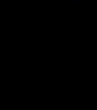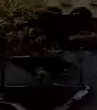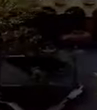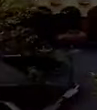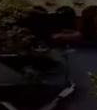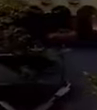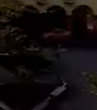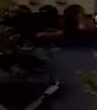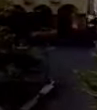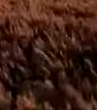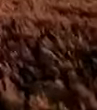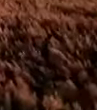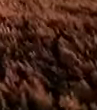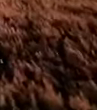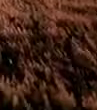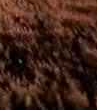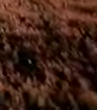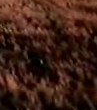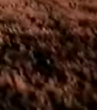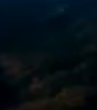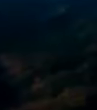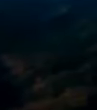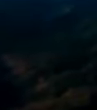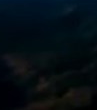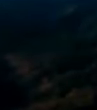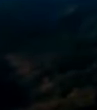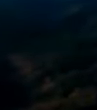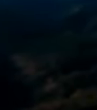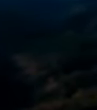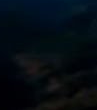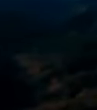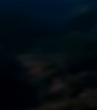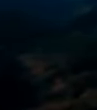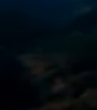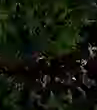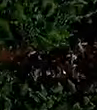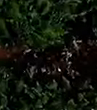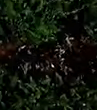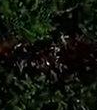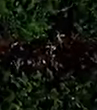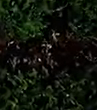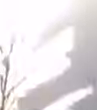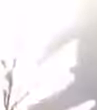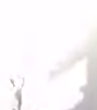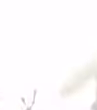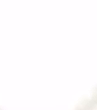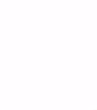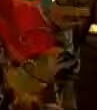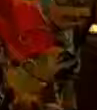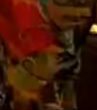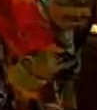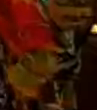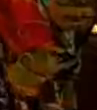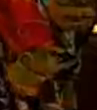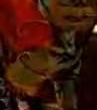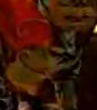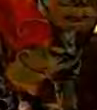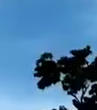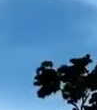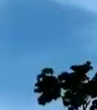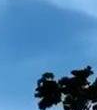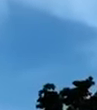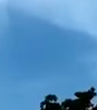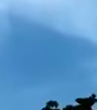Transmite el gobierno de El Salvador. Todos los canales y emisoras deben enlazarse a la cadena nacional de radio